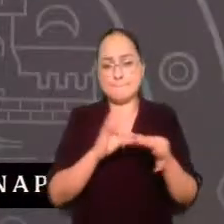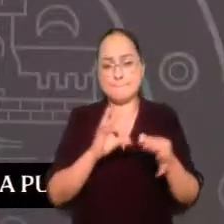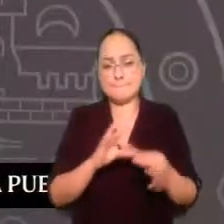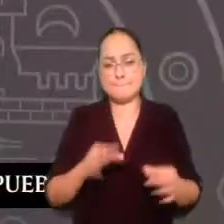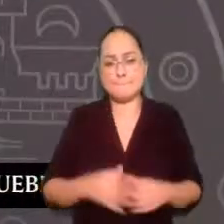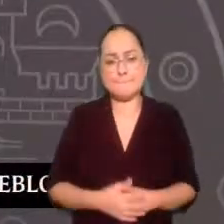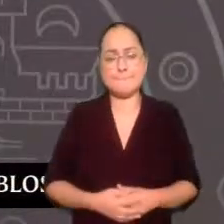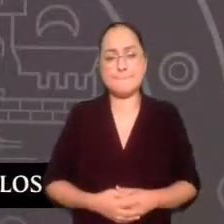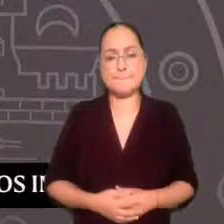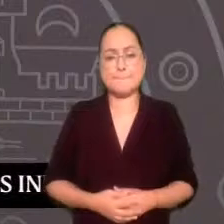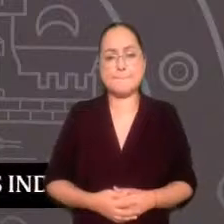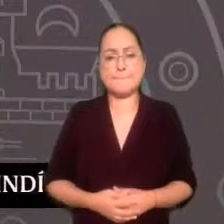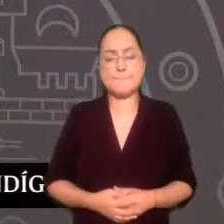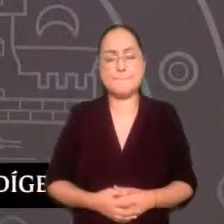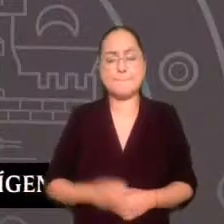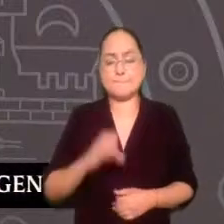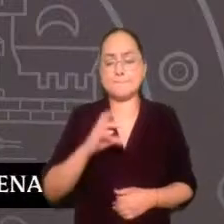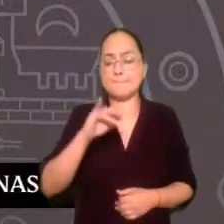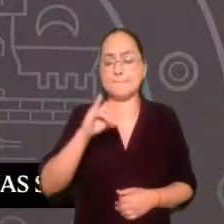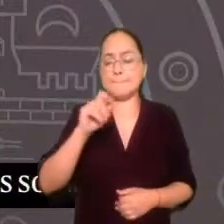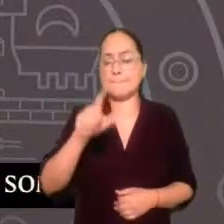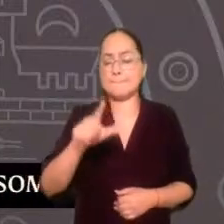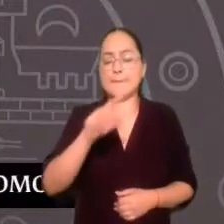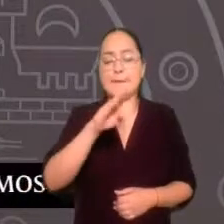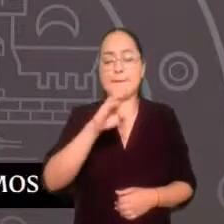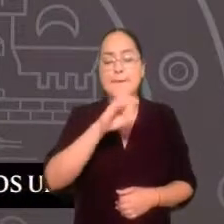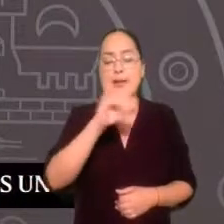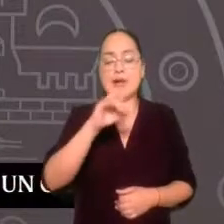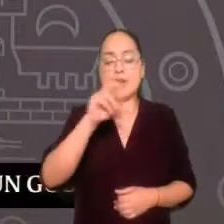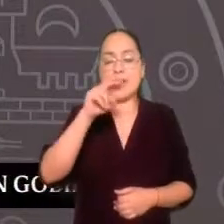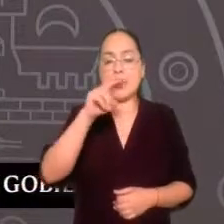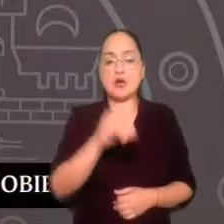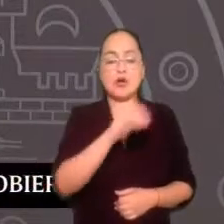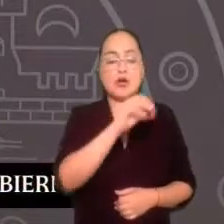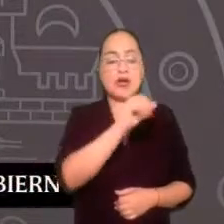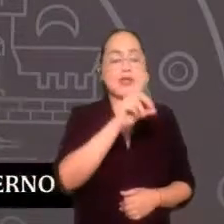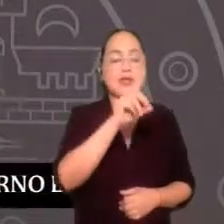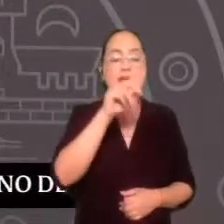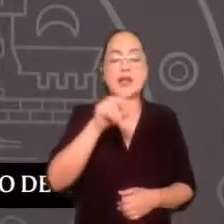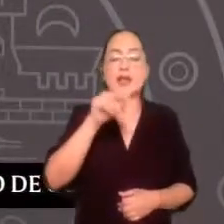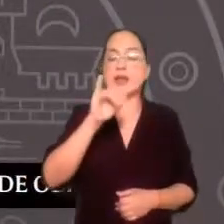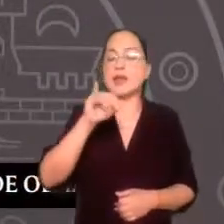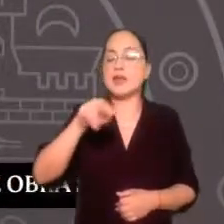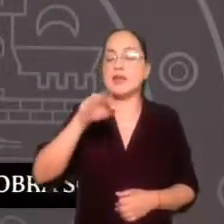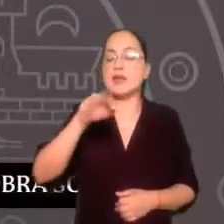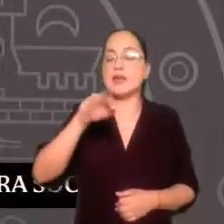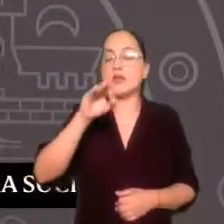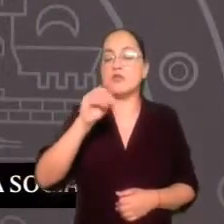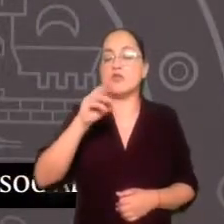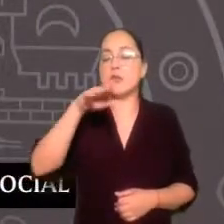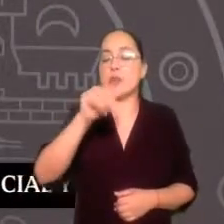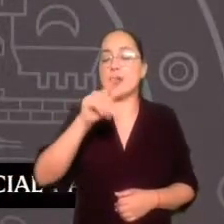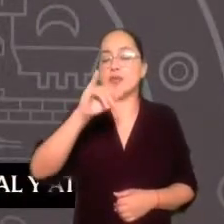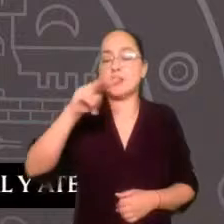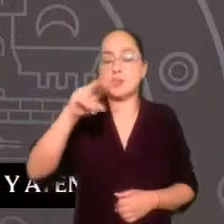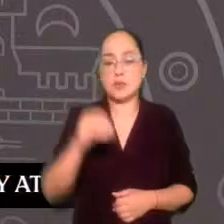Es Cristel Bejarano. De ADN Informativo, así es. Cristel, a ver, Cristel, te digo.